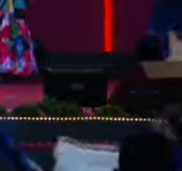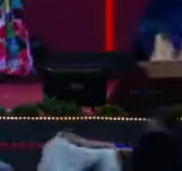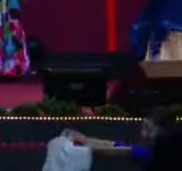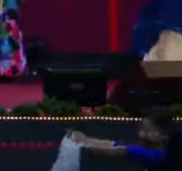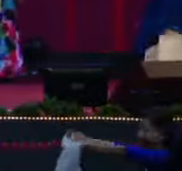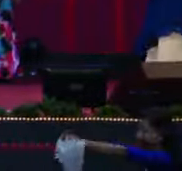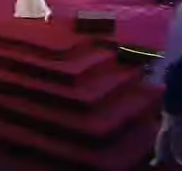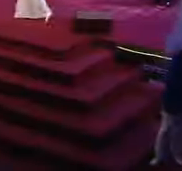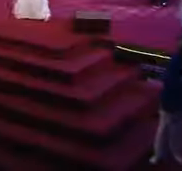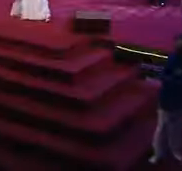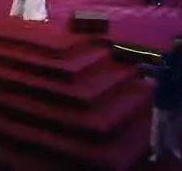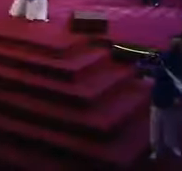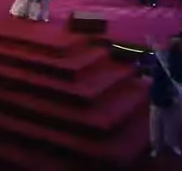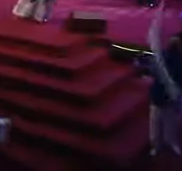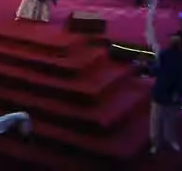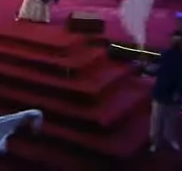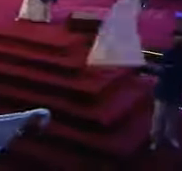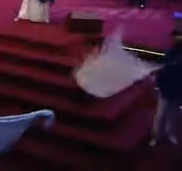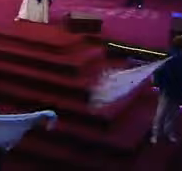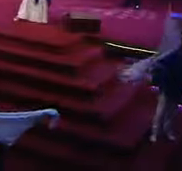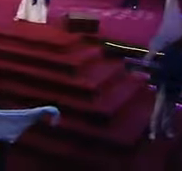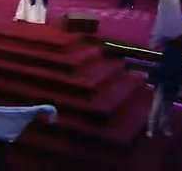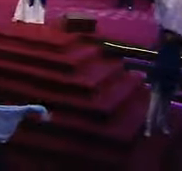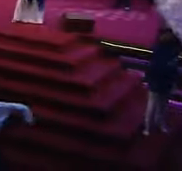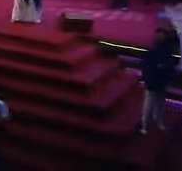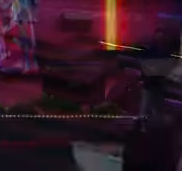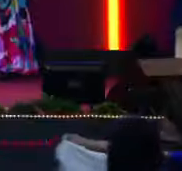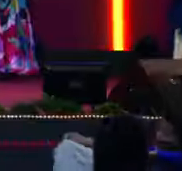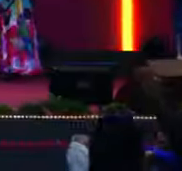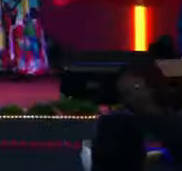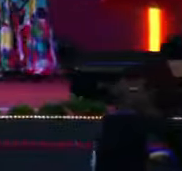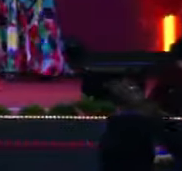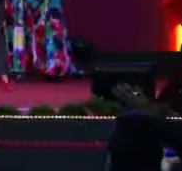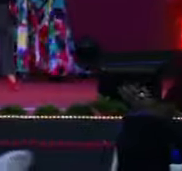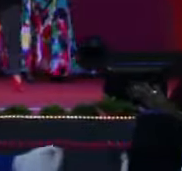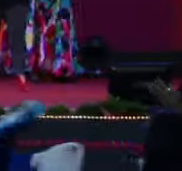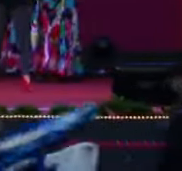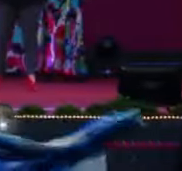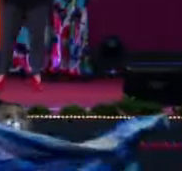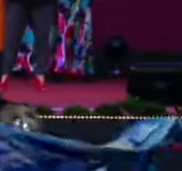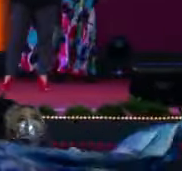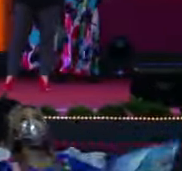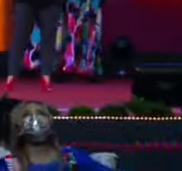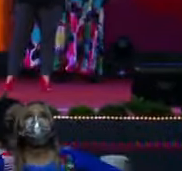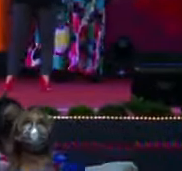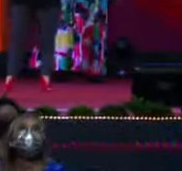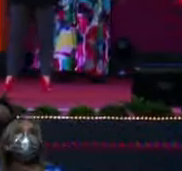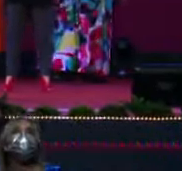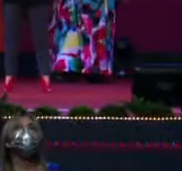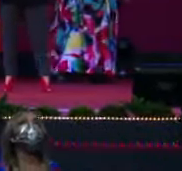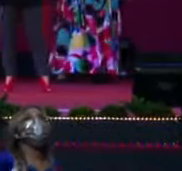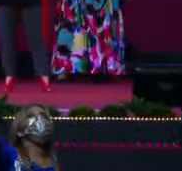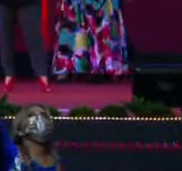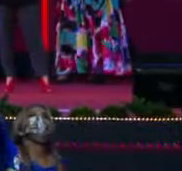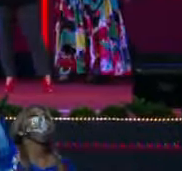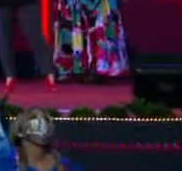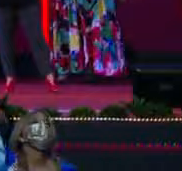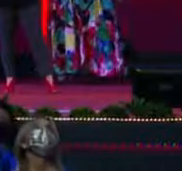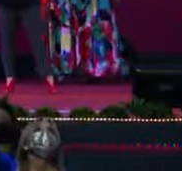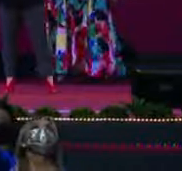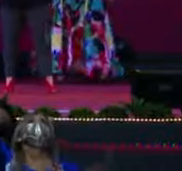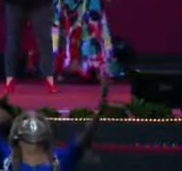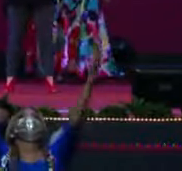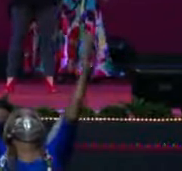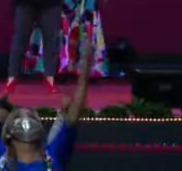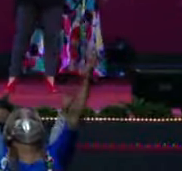Cristo sigue siendo el fundamento de mi vida. Alguien está levantando las manos por este lado creyéndolo. No importa lo que el